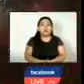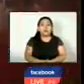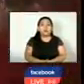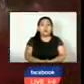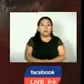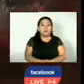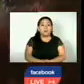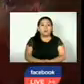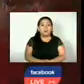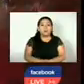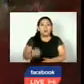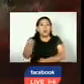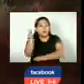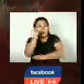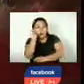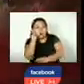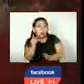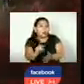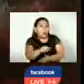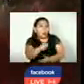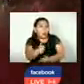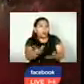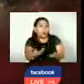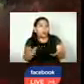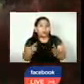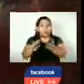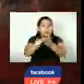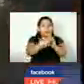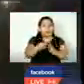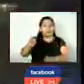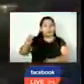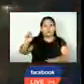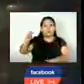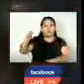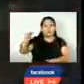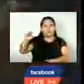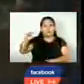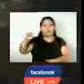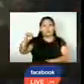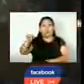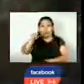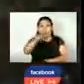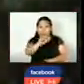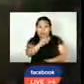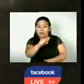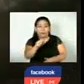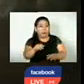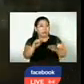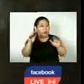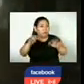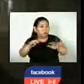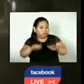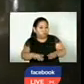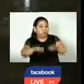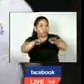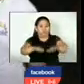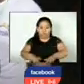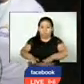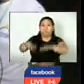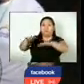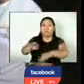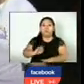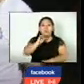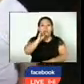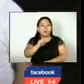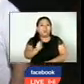también se atendieron otras emergencias en la colonia Venecia donde se registraron inundaciones leves de